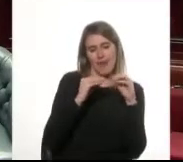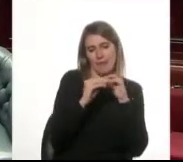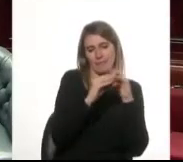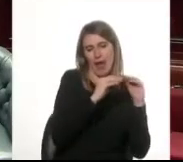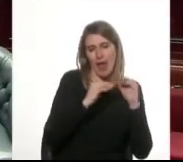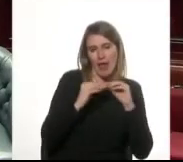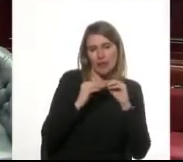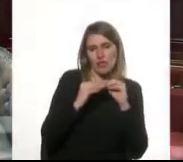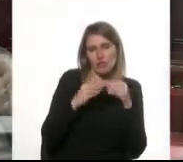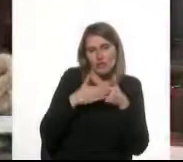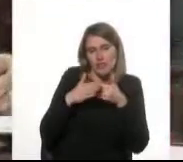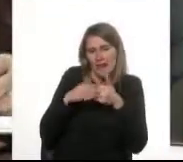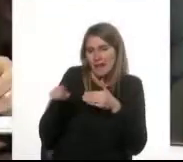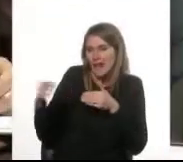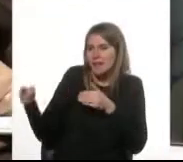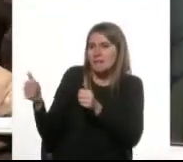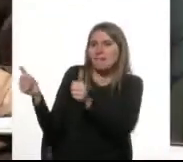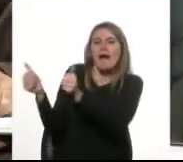metros, 3x2.